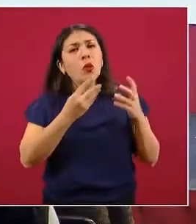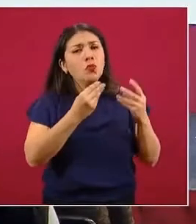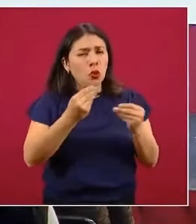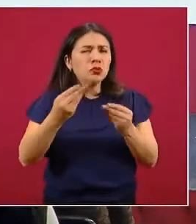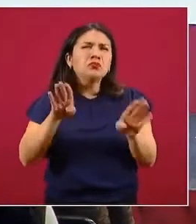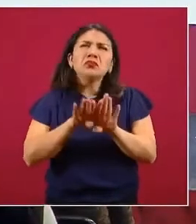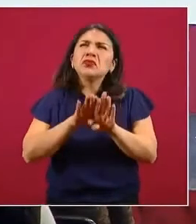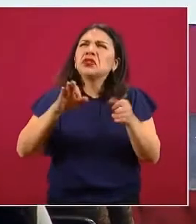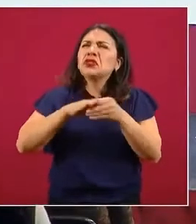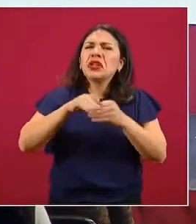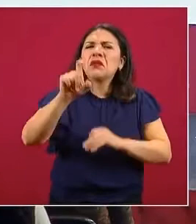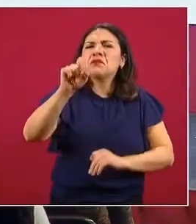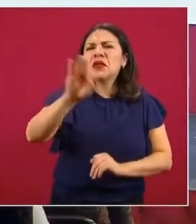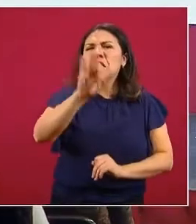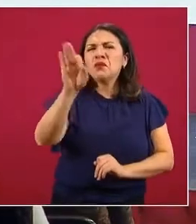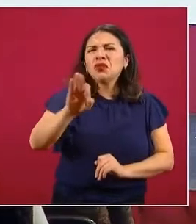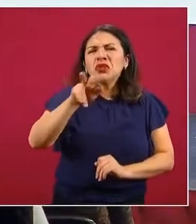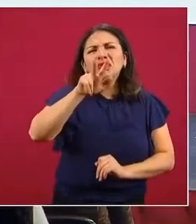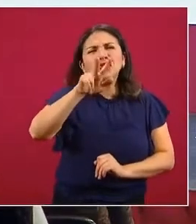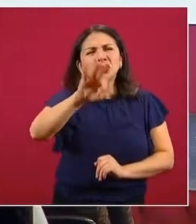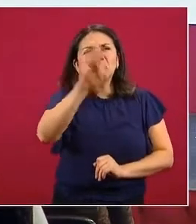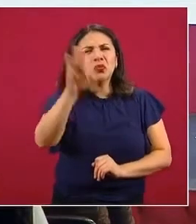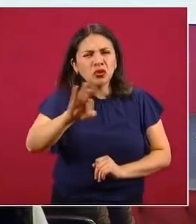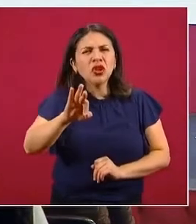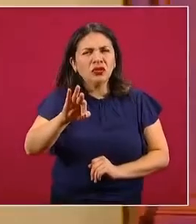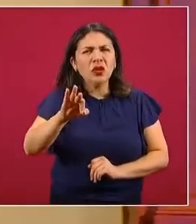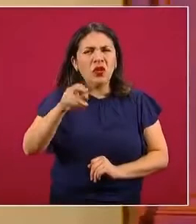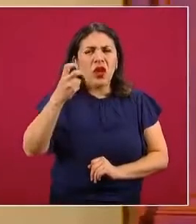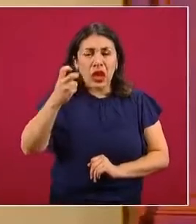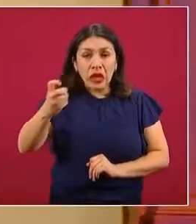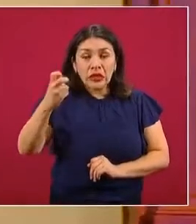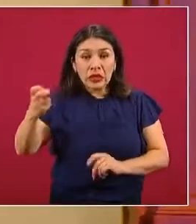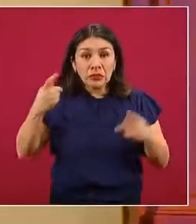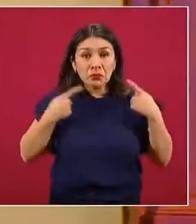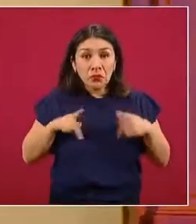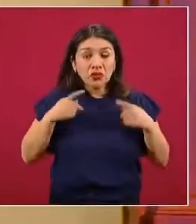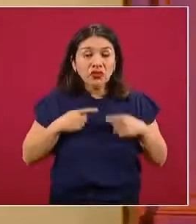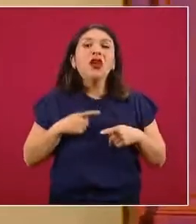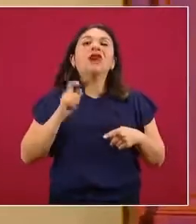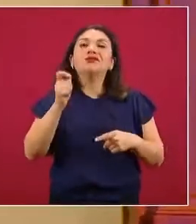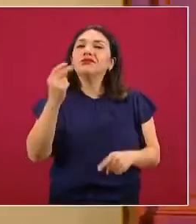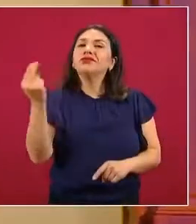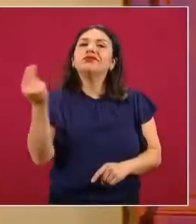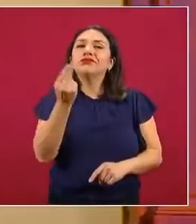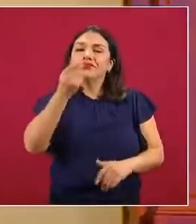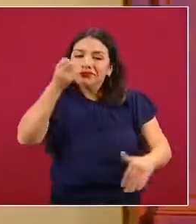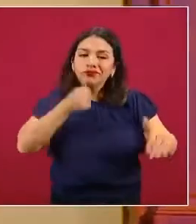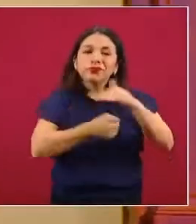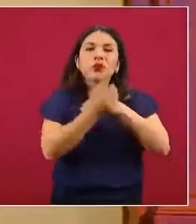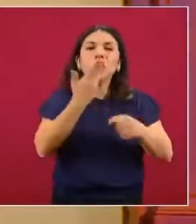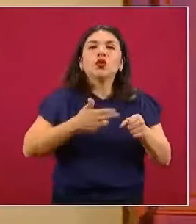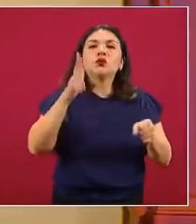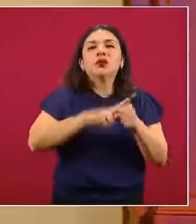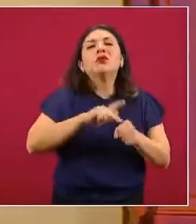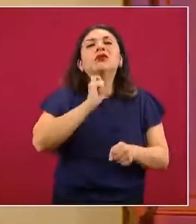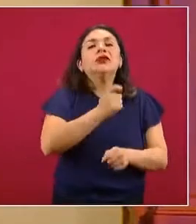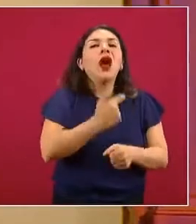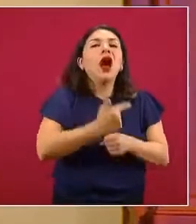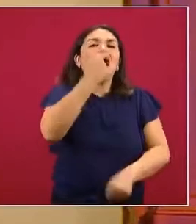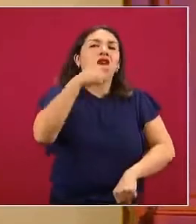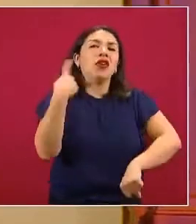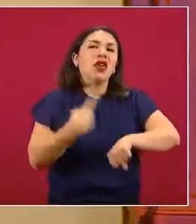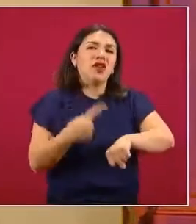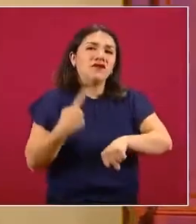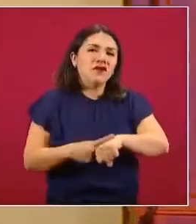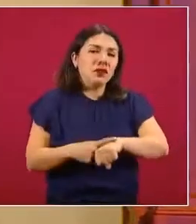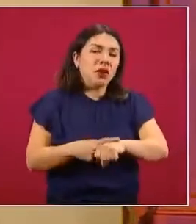el 20%, 18% solamente de estas personas transitan a una enfermedad grave, y entonces